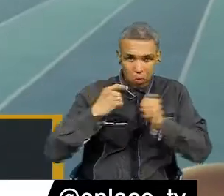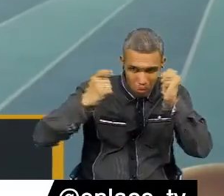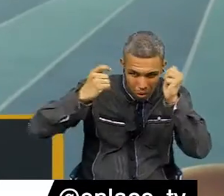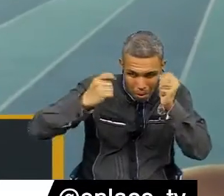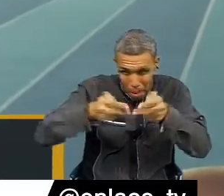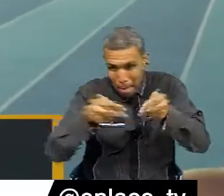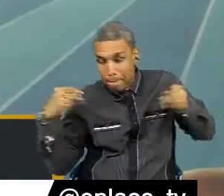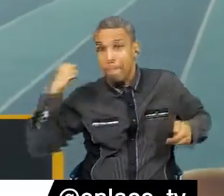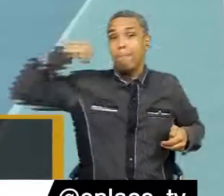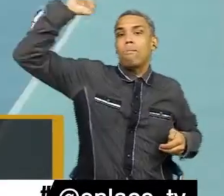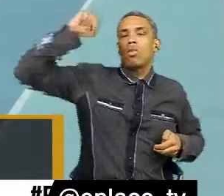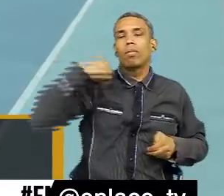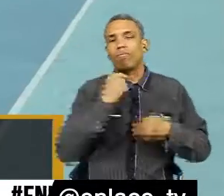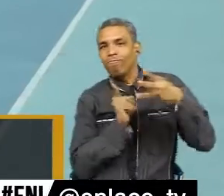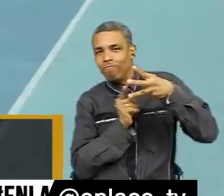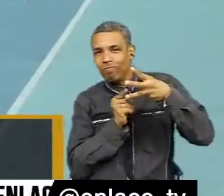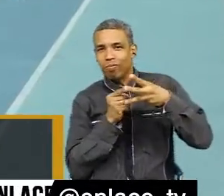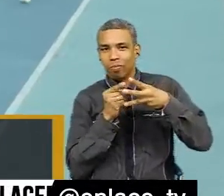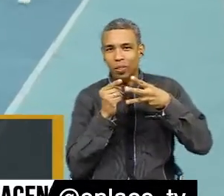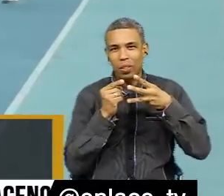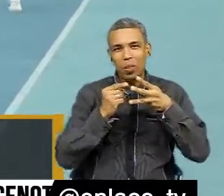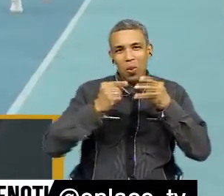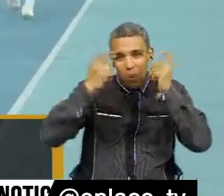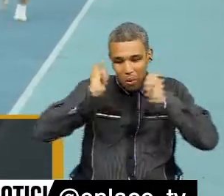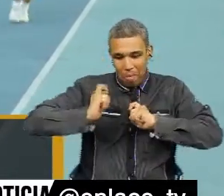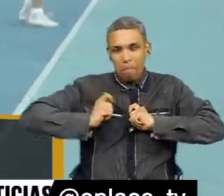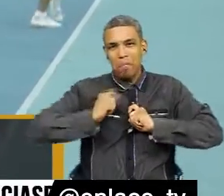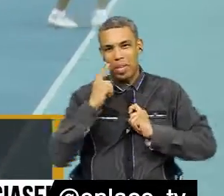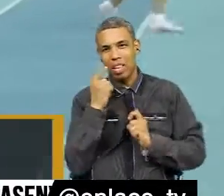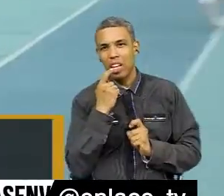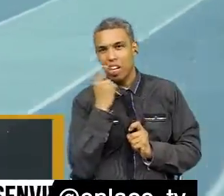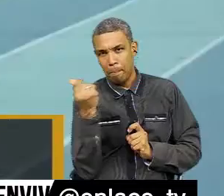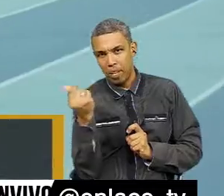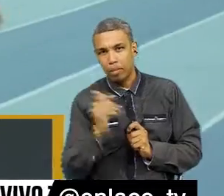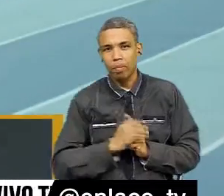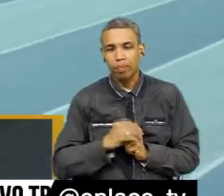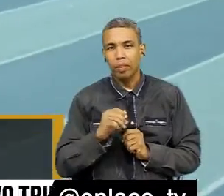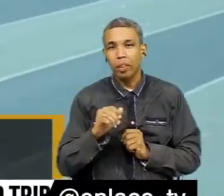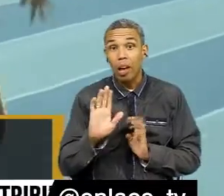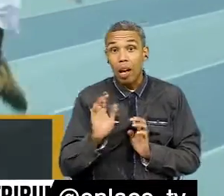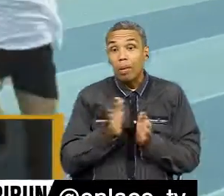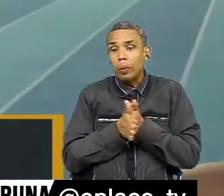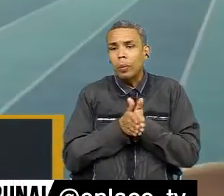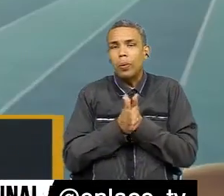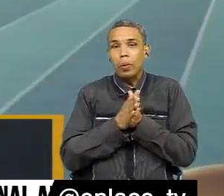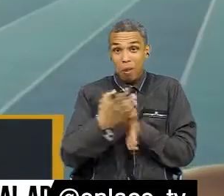motivando muy bien para ir también a las nacionales